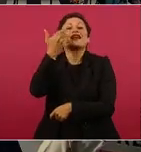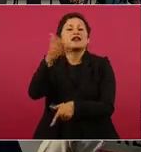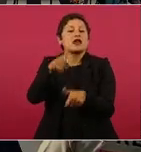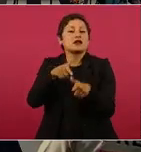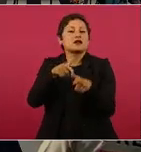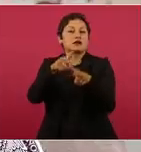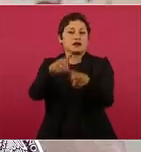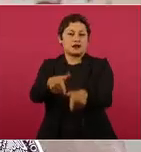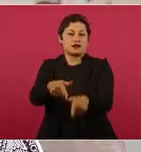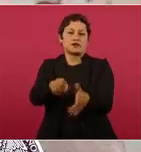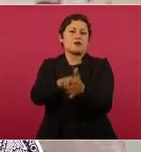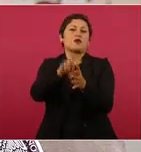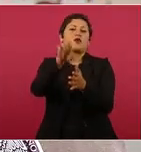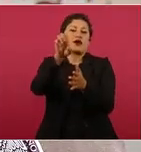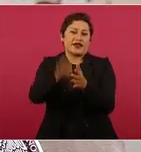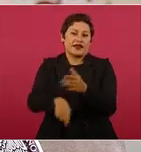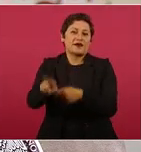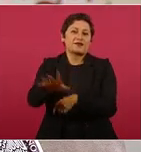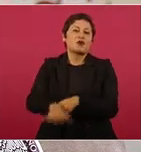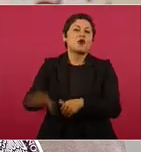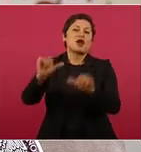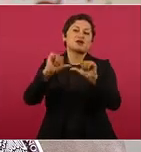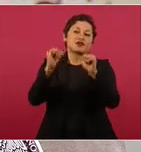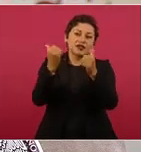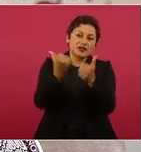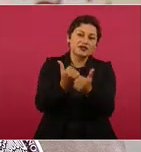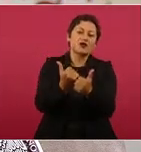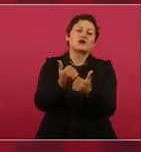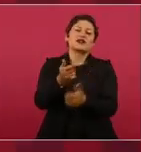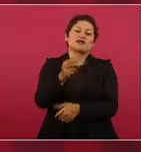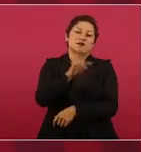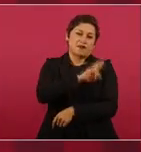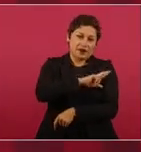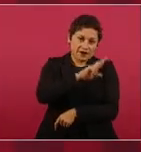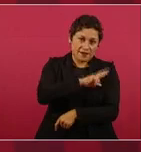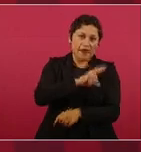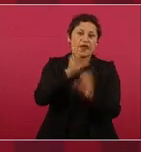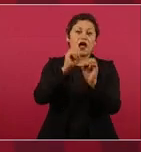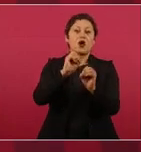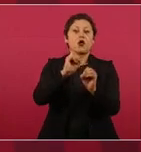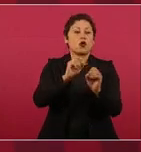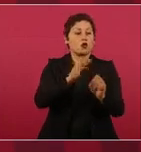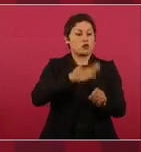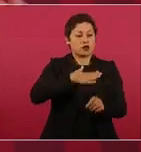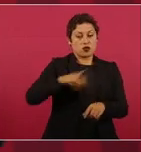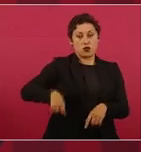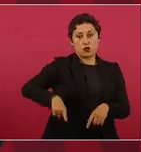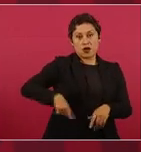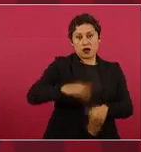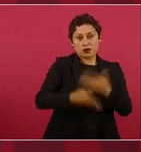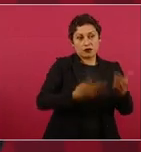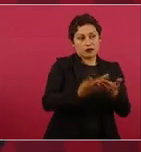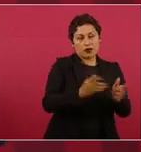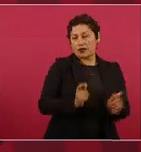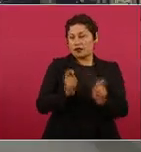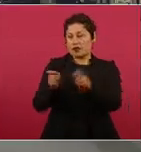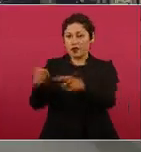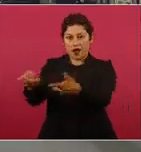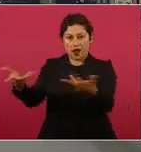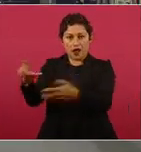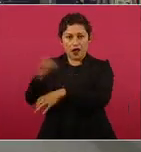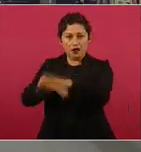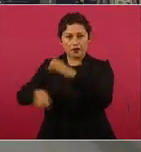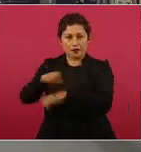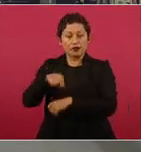famosas asociaciones público-privadas y también estos servicios subrogados, pero además querían ampliar el tamiz y nos hablaban